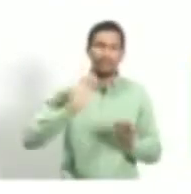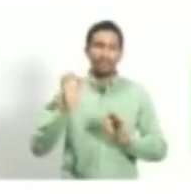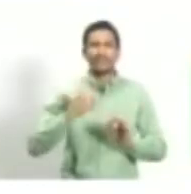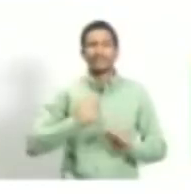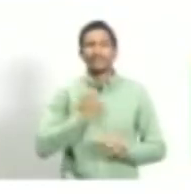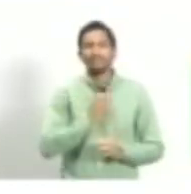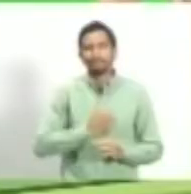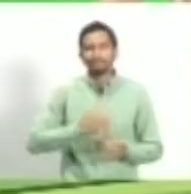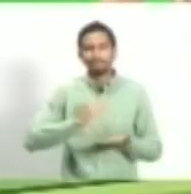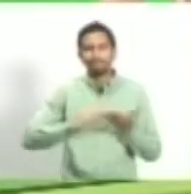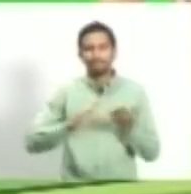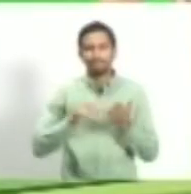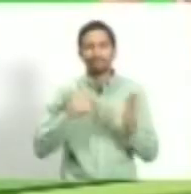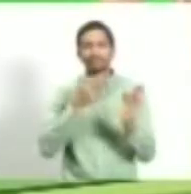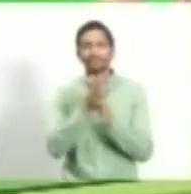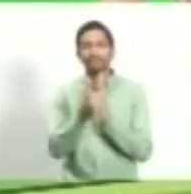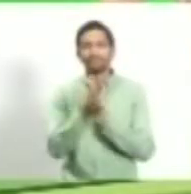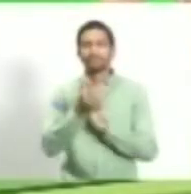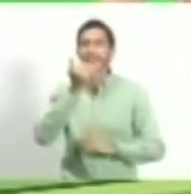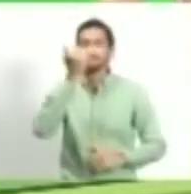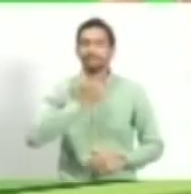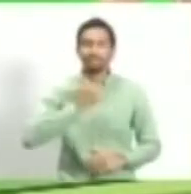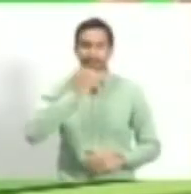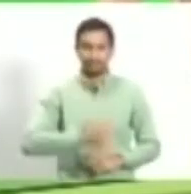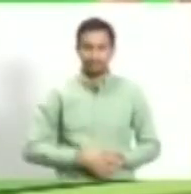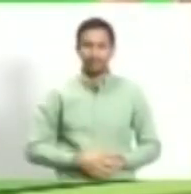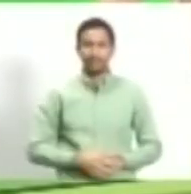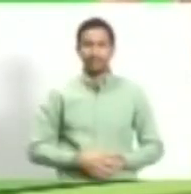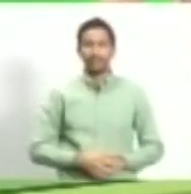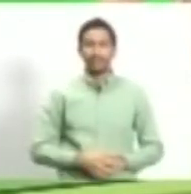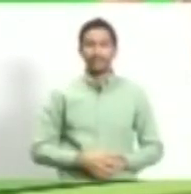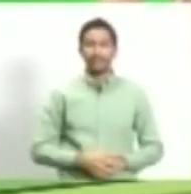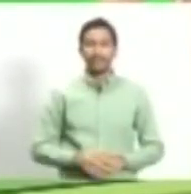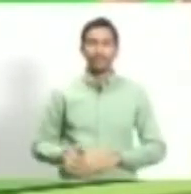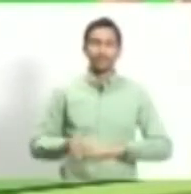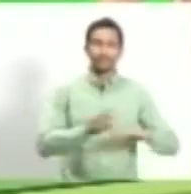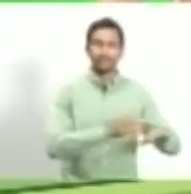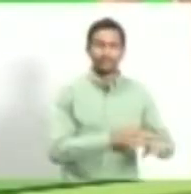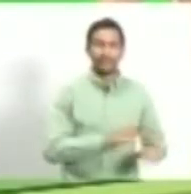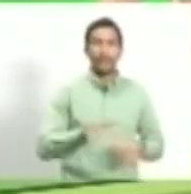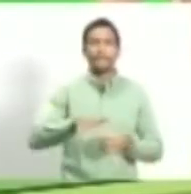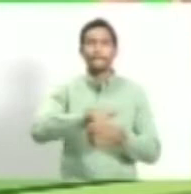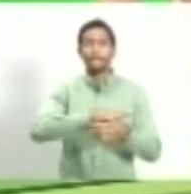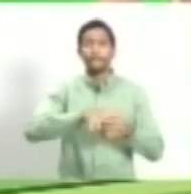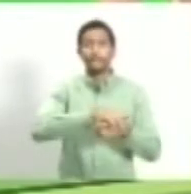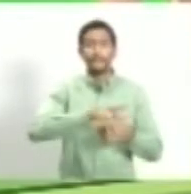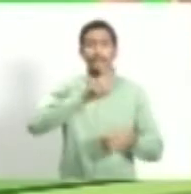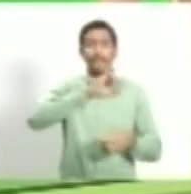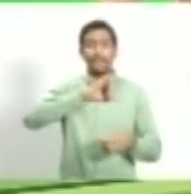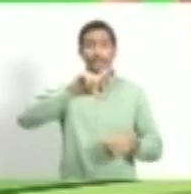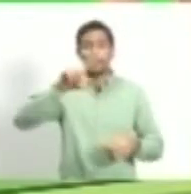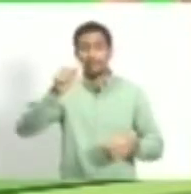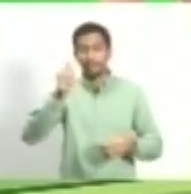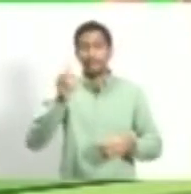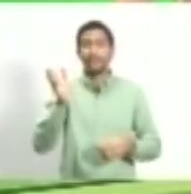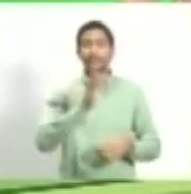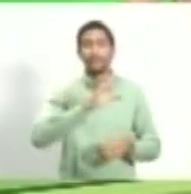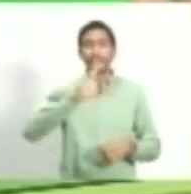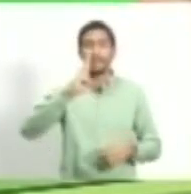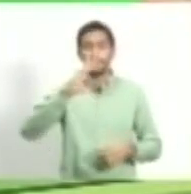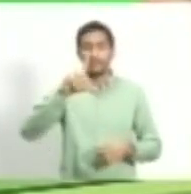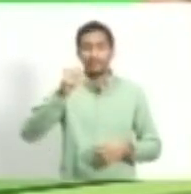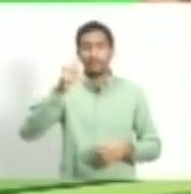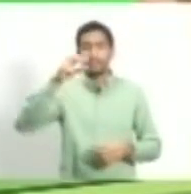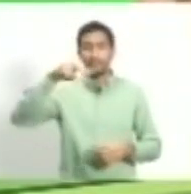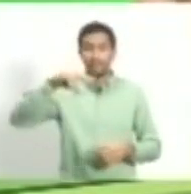información. En Pilar, y tenemos más información porque en el barrio Villa Blanca, en la carrera 3 con la calle 43, murió un